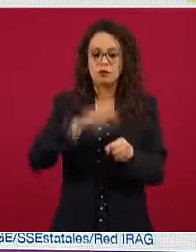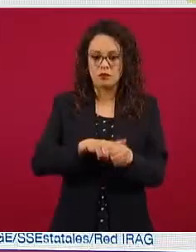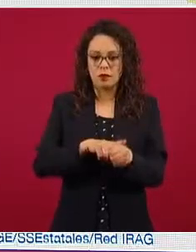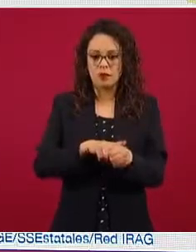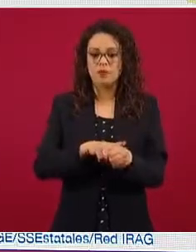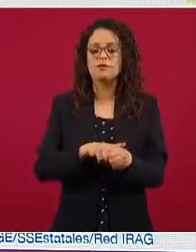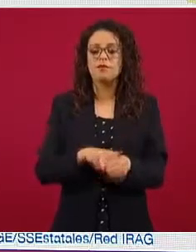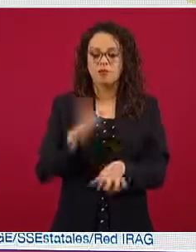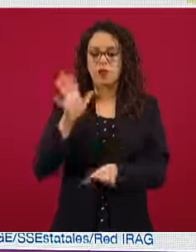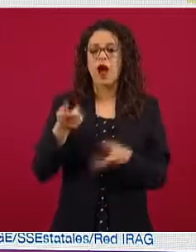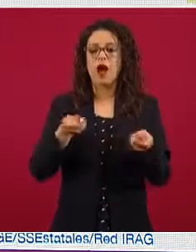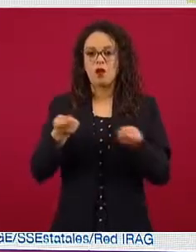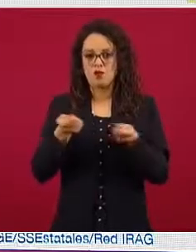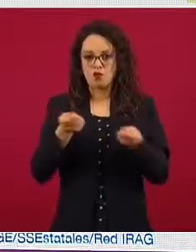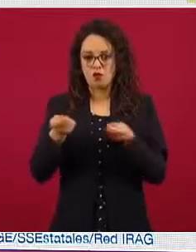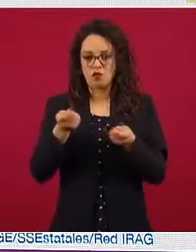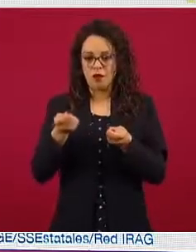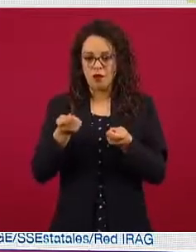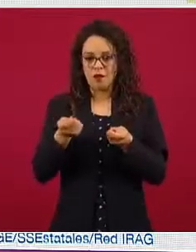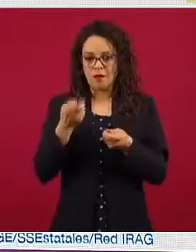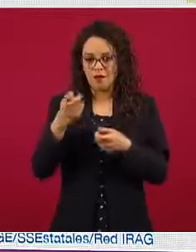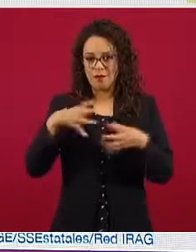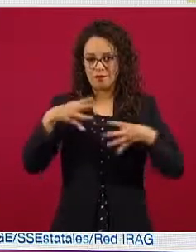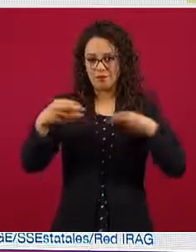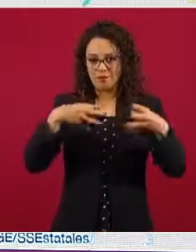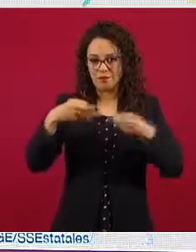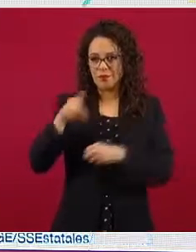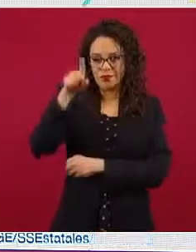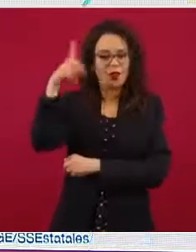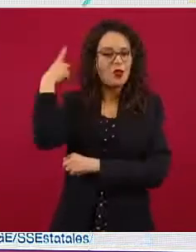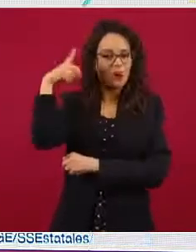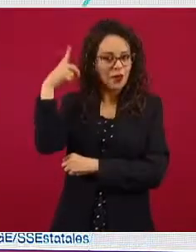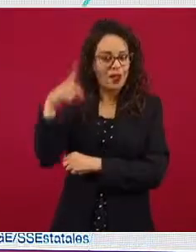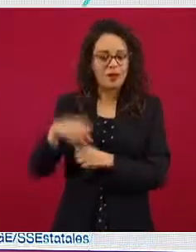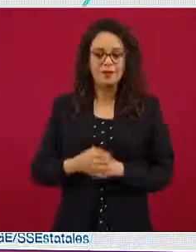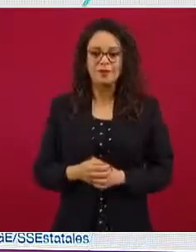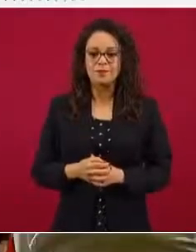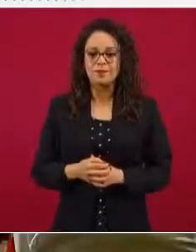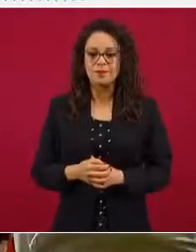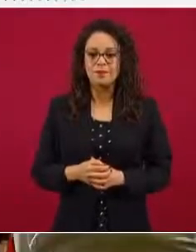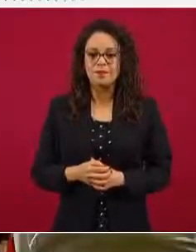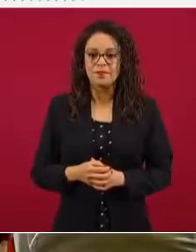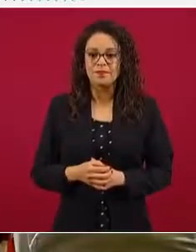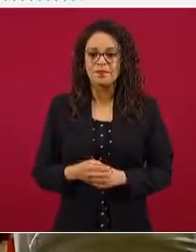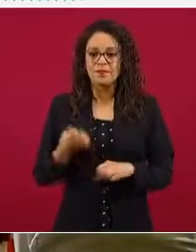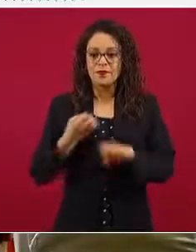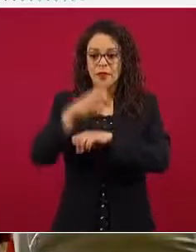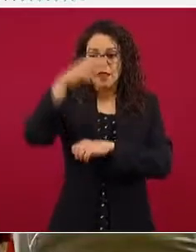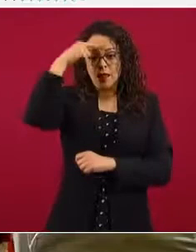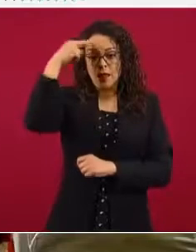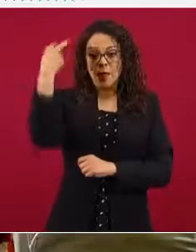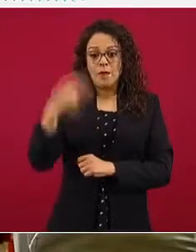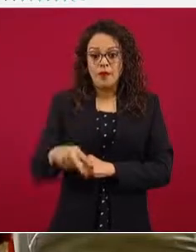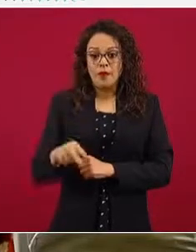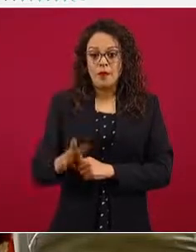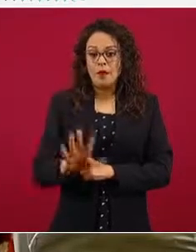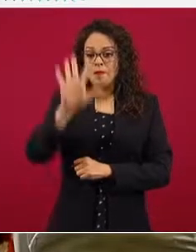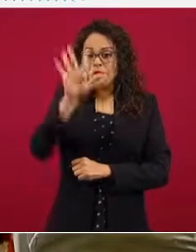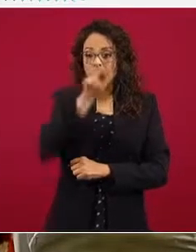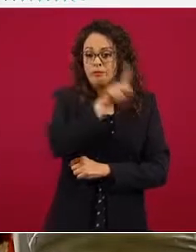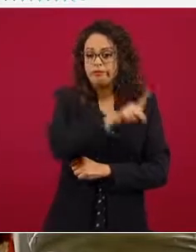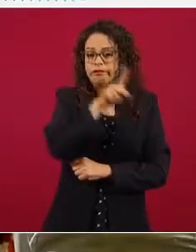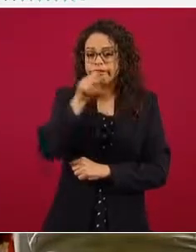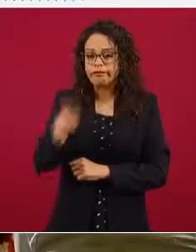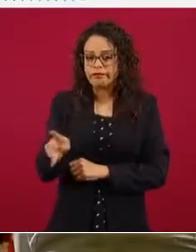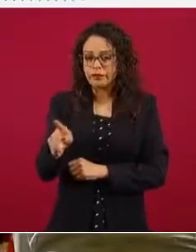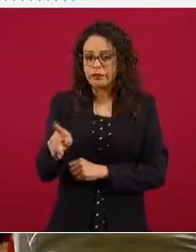de control epidémico sostenida. La siguiente. En el caso del Estado de México sigue un patrón casi idéntico al de la